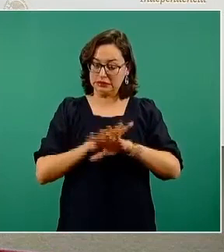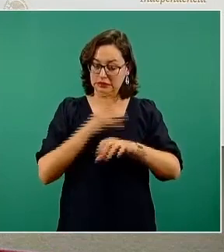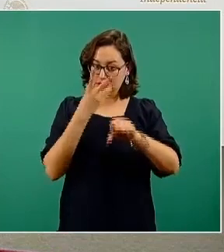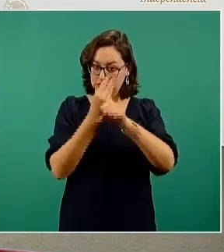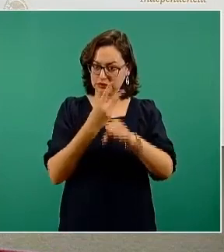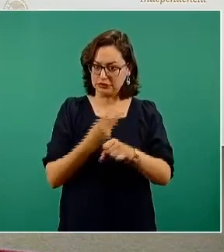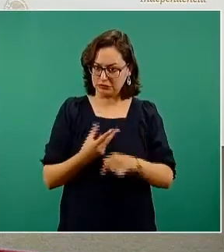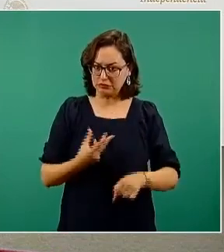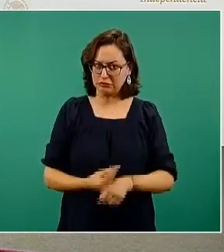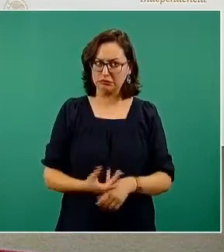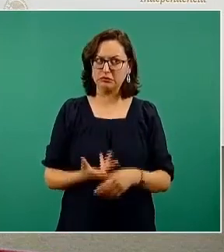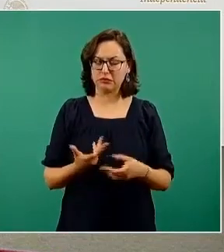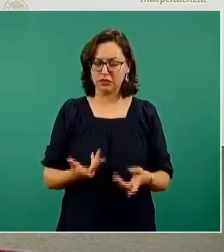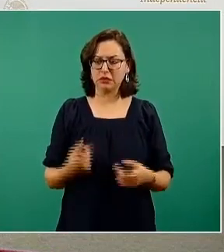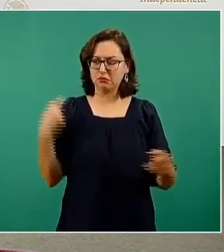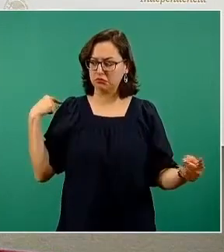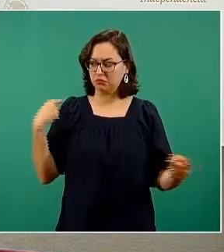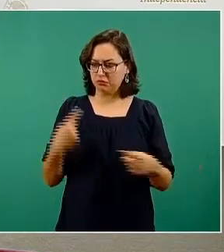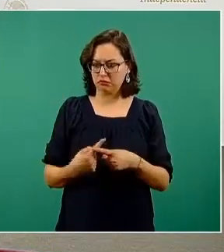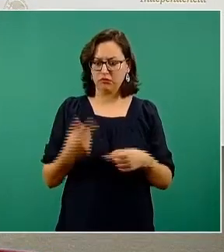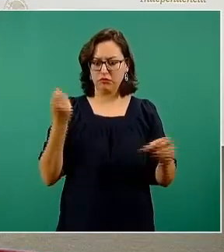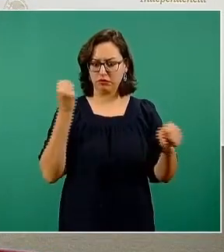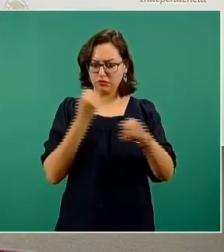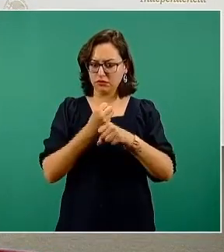el impacto que ha tenido